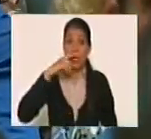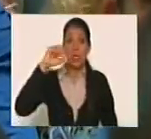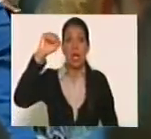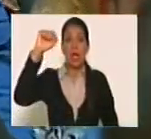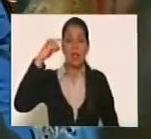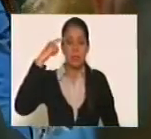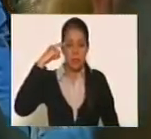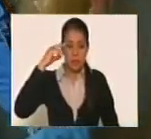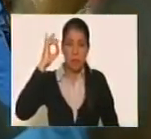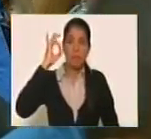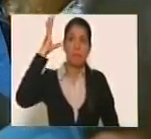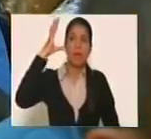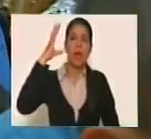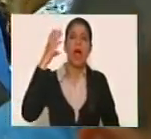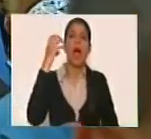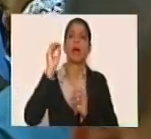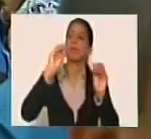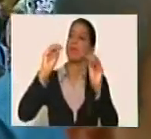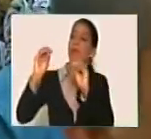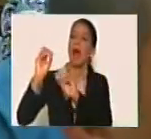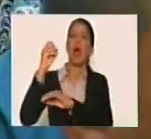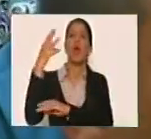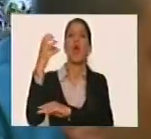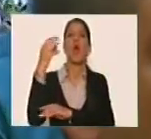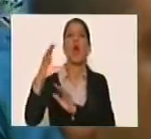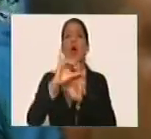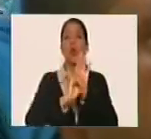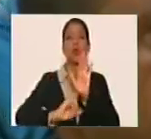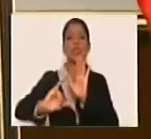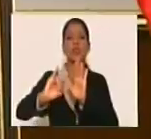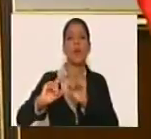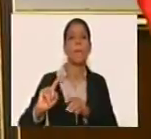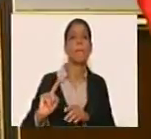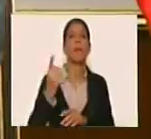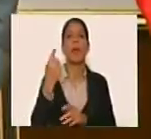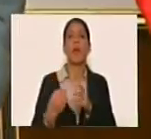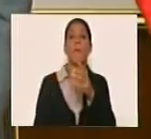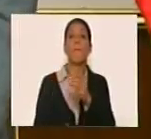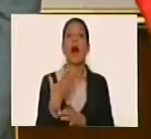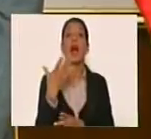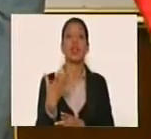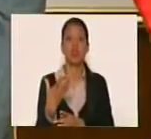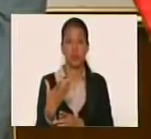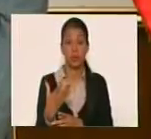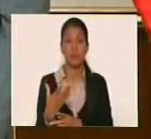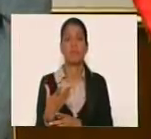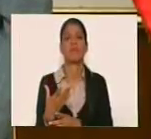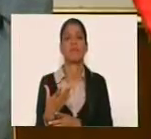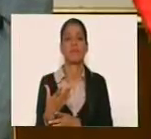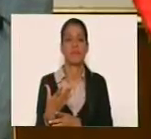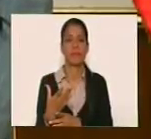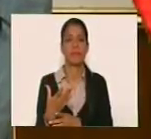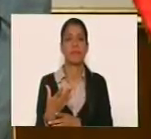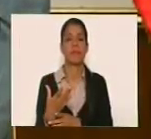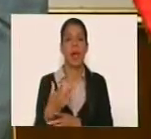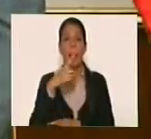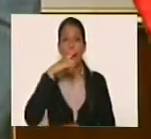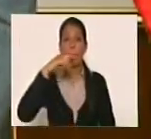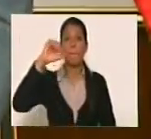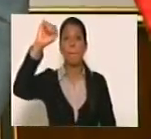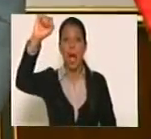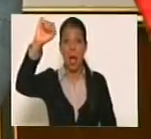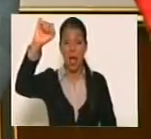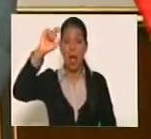Asamblea Nacional Constituyente el día 1 de mayo en la Avenida Bolívar. Y la convocatoria que hizo el